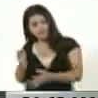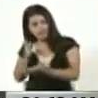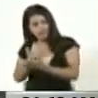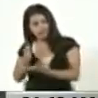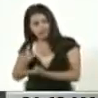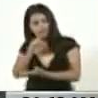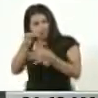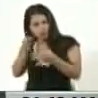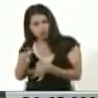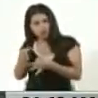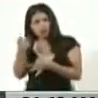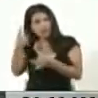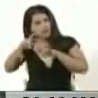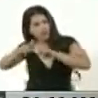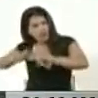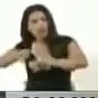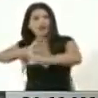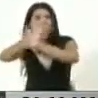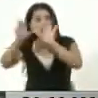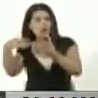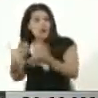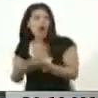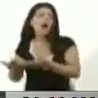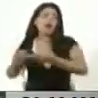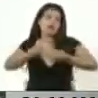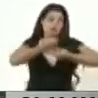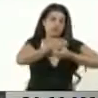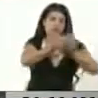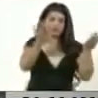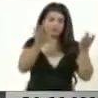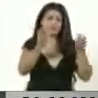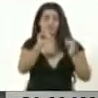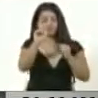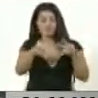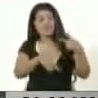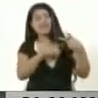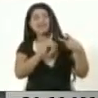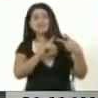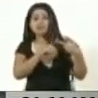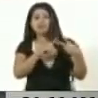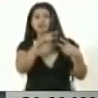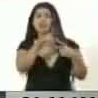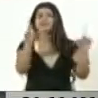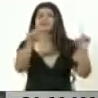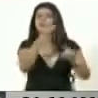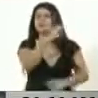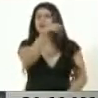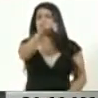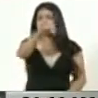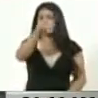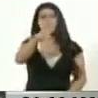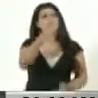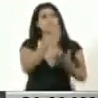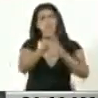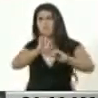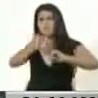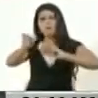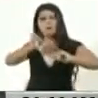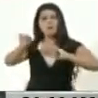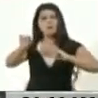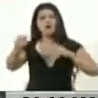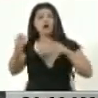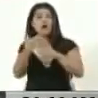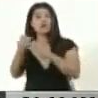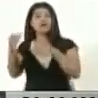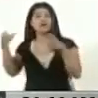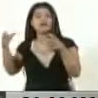a través de una campaña de toda su programación, no solamente un programa, a una de las instituciones de la República Bolivariana de Venezuela,